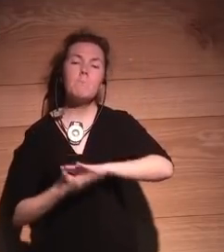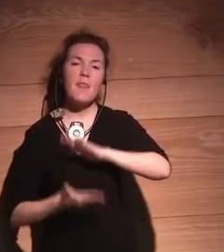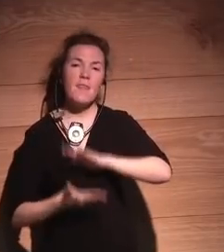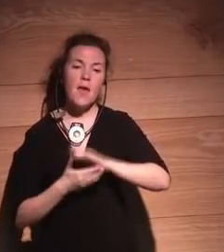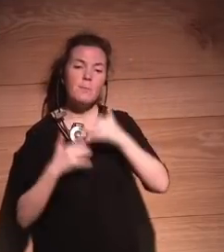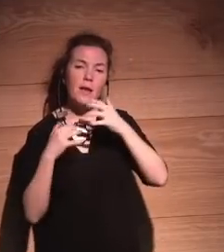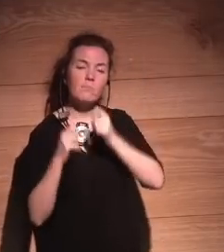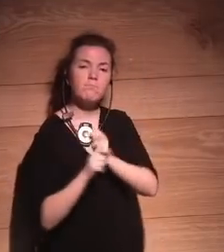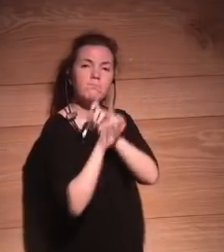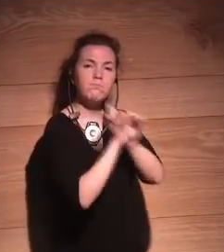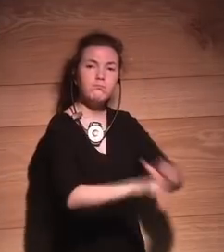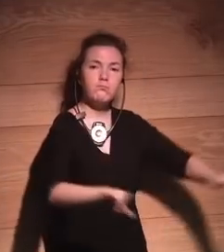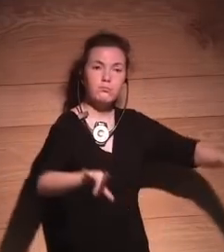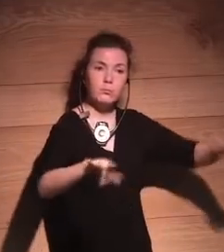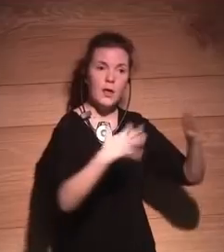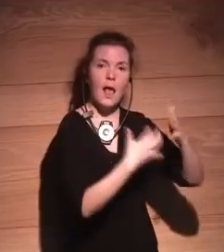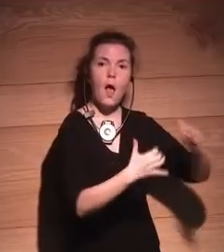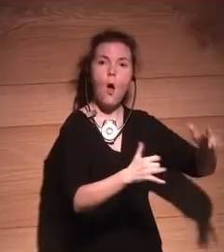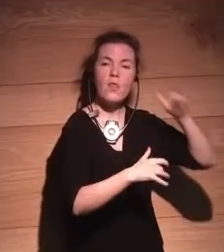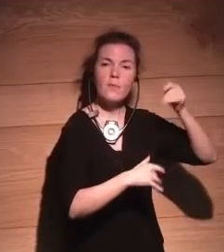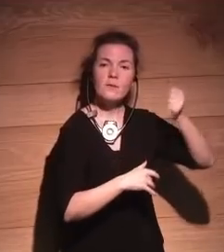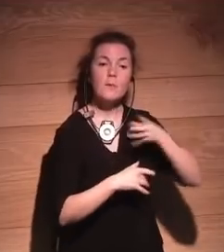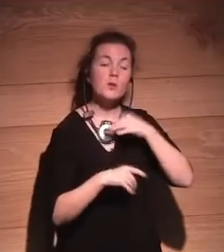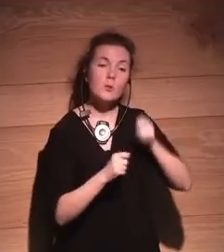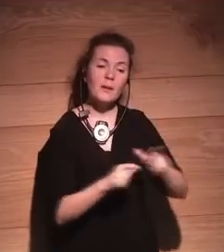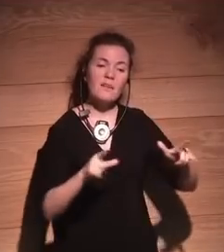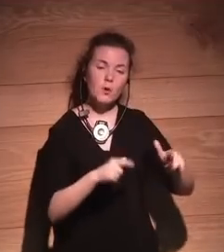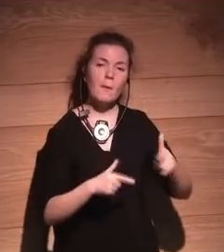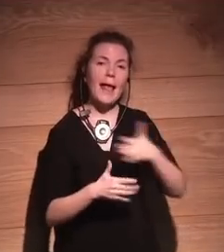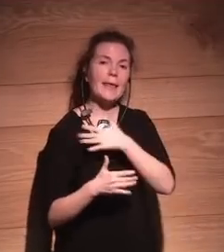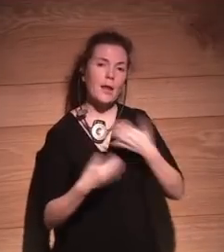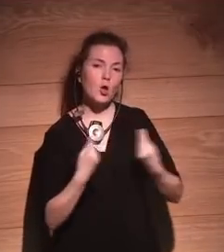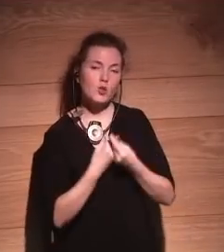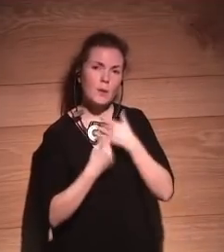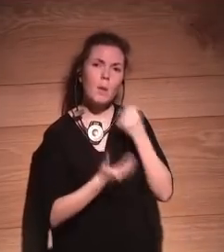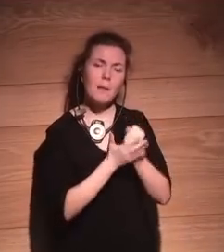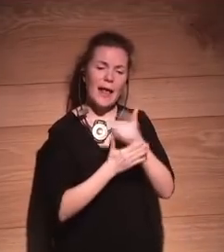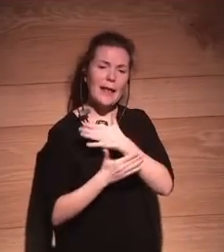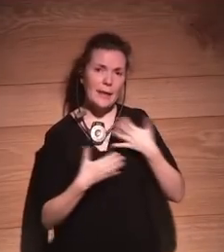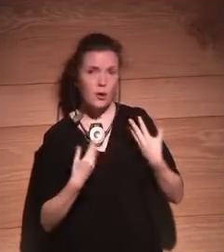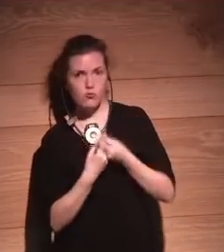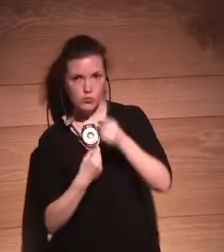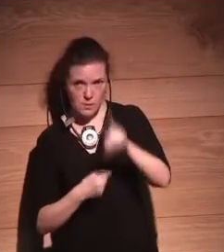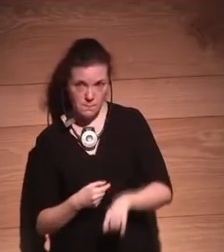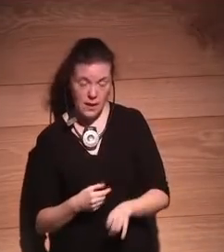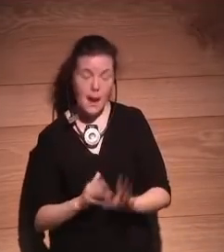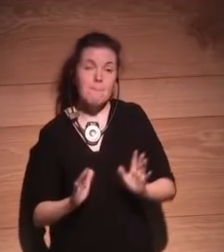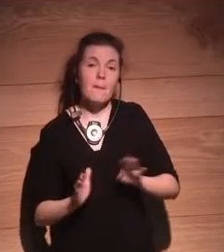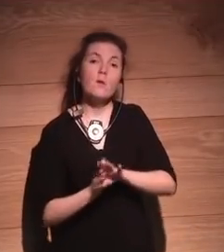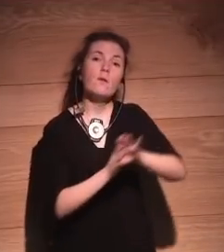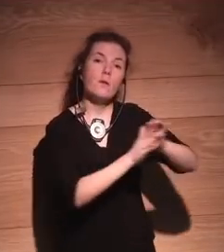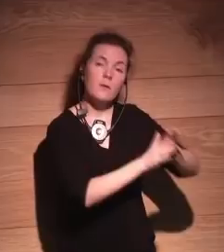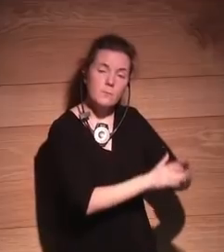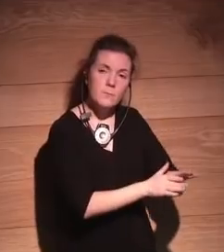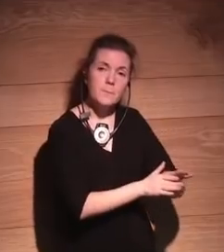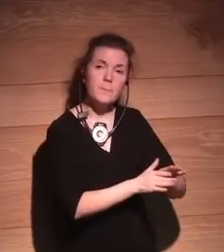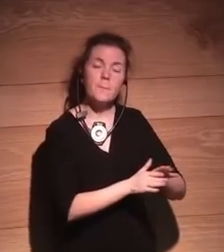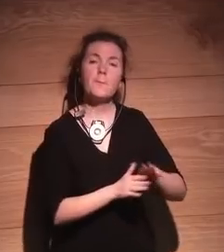de audiencias. Por eso nos quieren las plataformas, pero por eso nos quieren también las marcas. Pero es que más allá de eso,